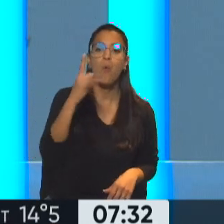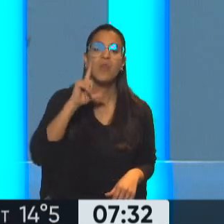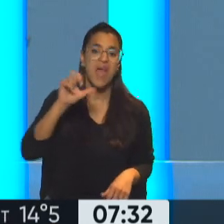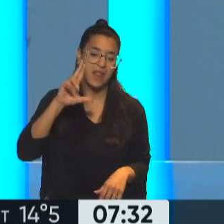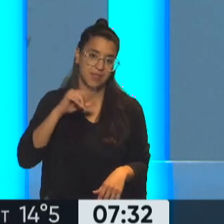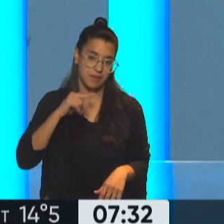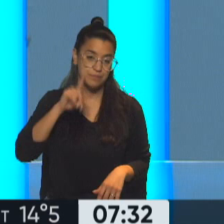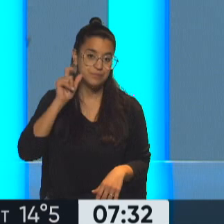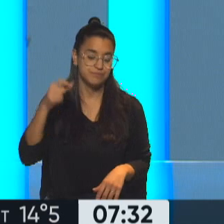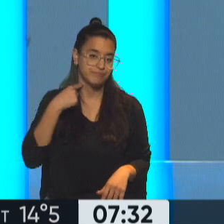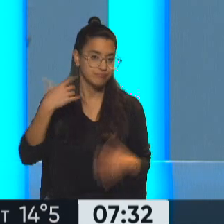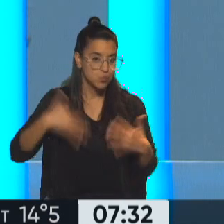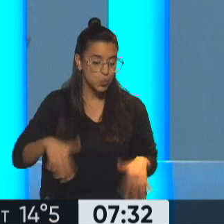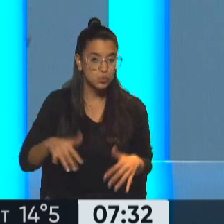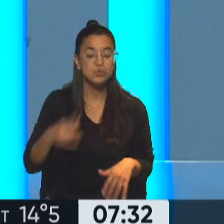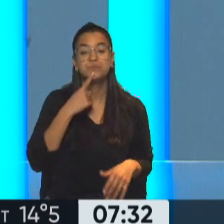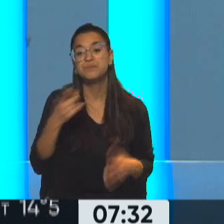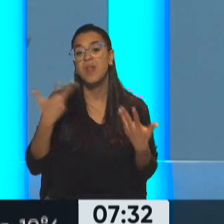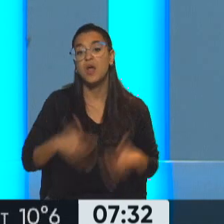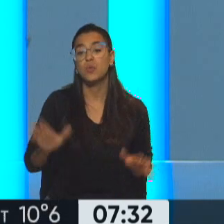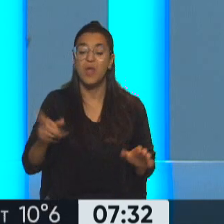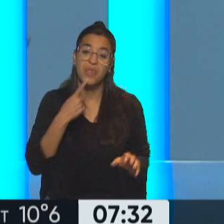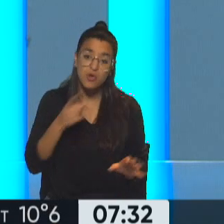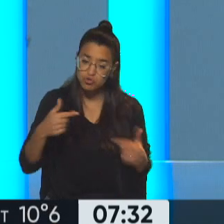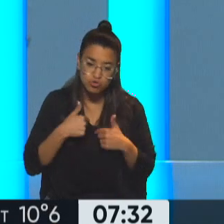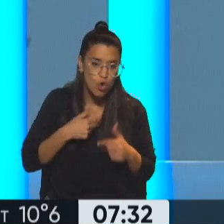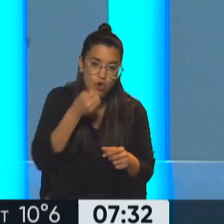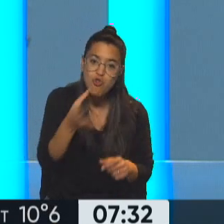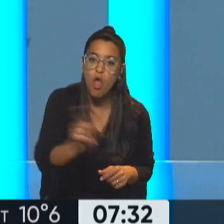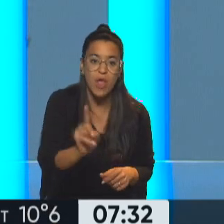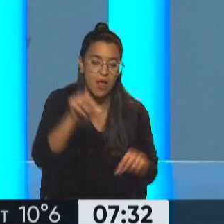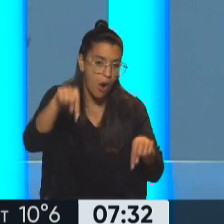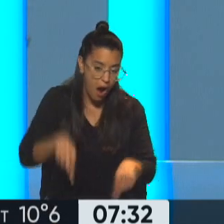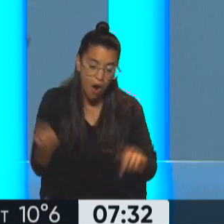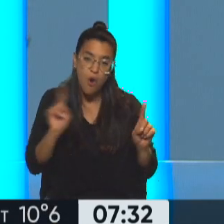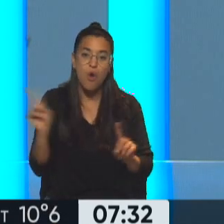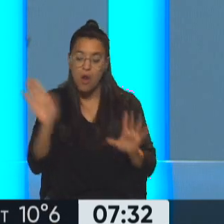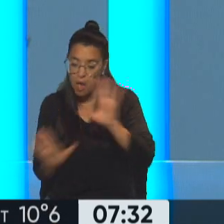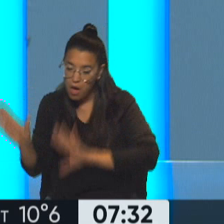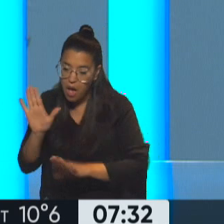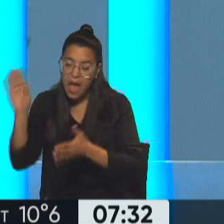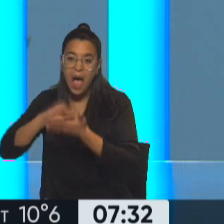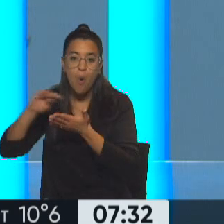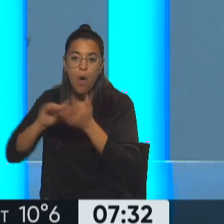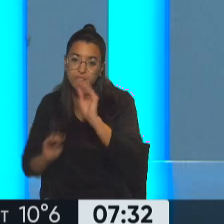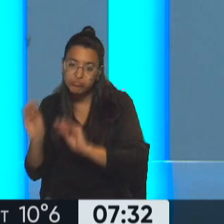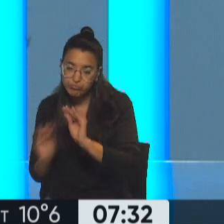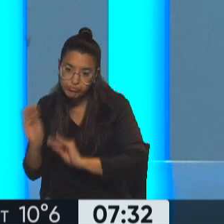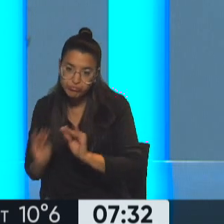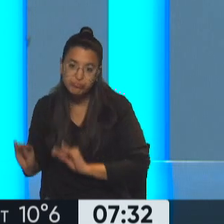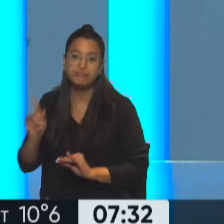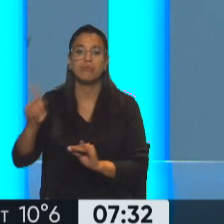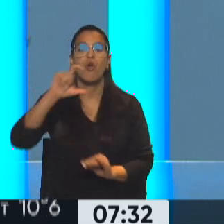comprometen mucho, lo habitual es que en esa circunstancia diga, mira, yo no voy a declarar ahora, elaboro con mi abogado, que es el defensor oficial